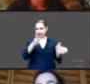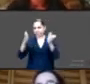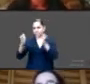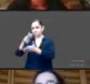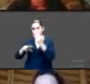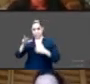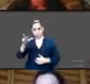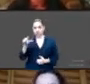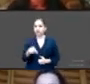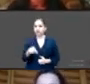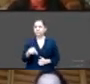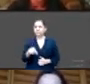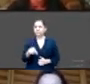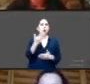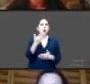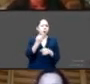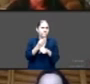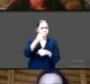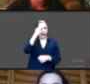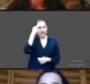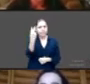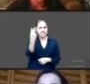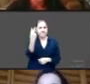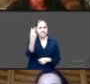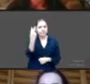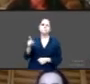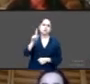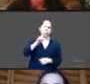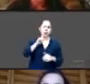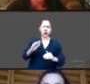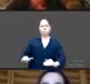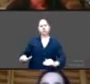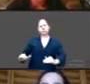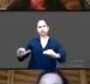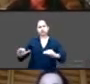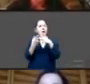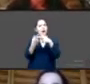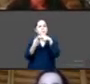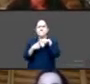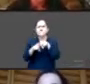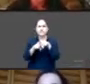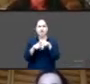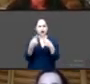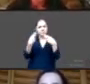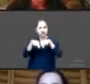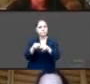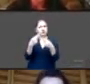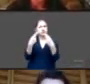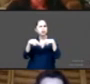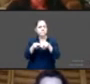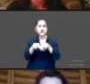vida sexual nuestras jóvenes en el país. La edad mediana a la primera relación sexual es de